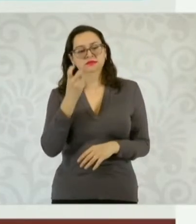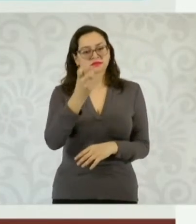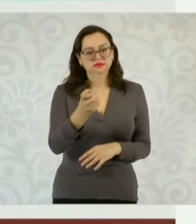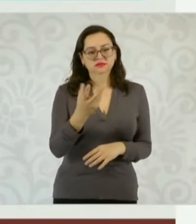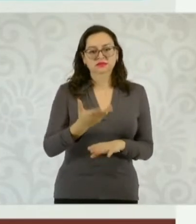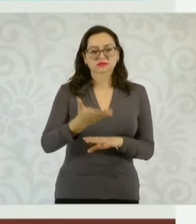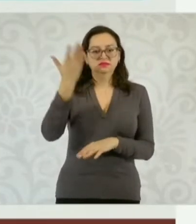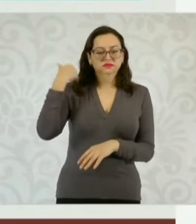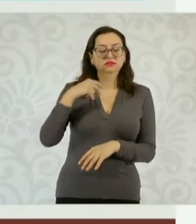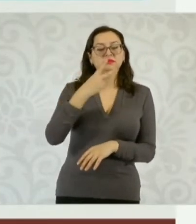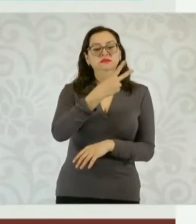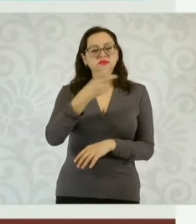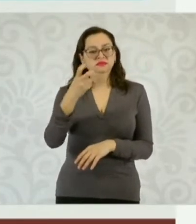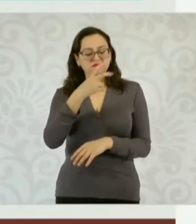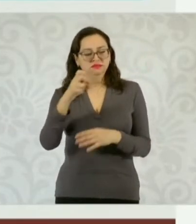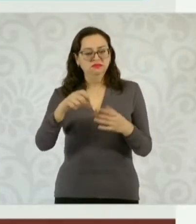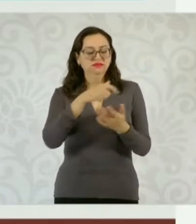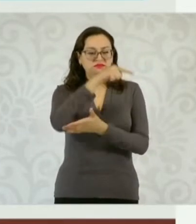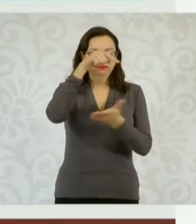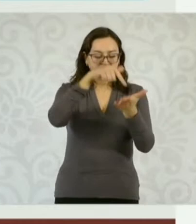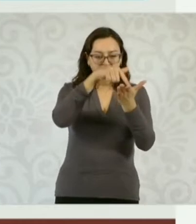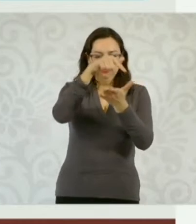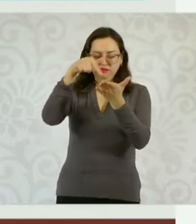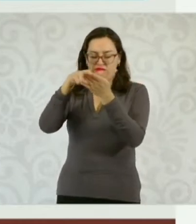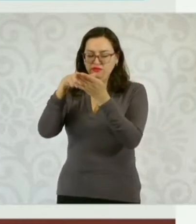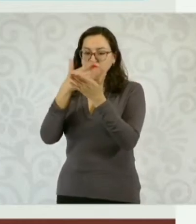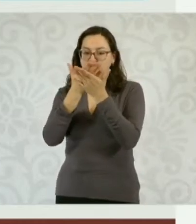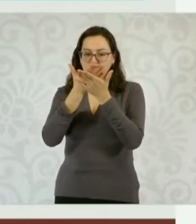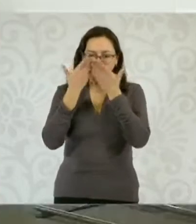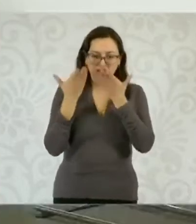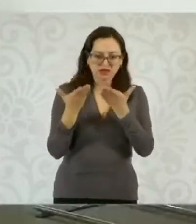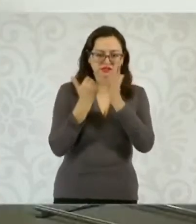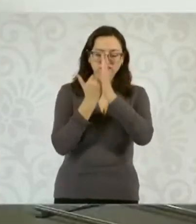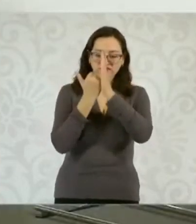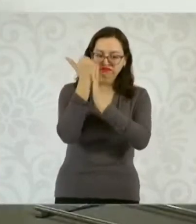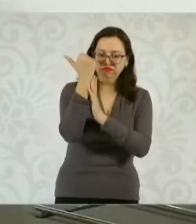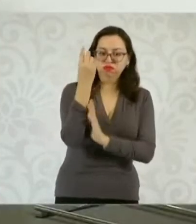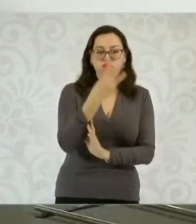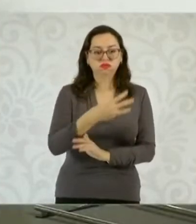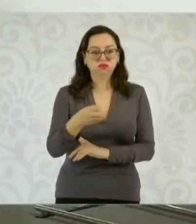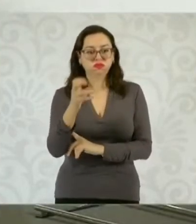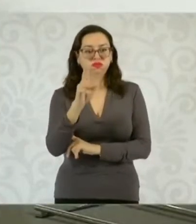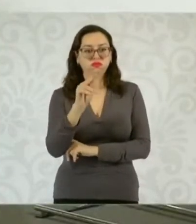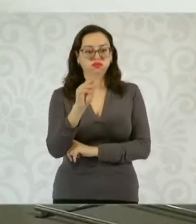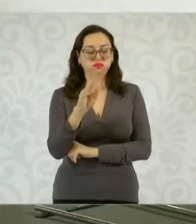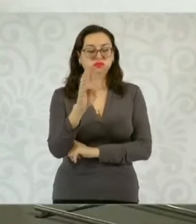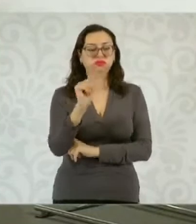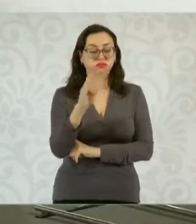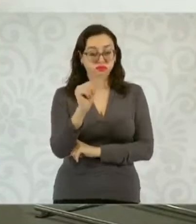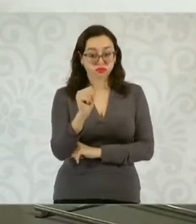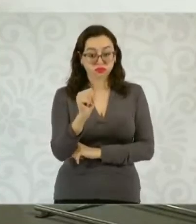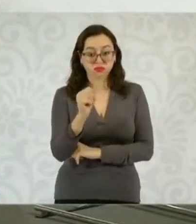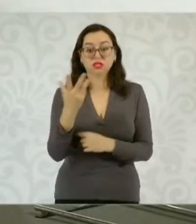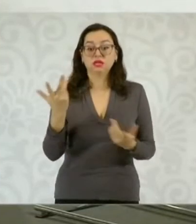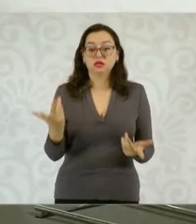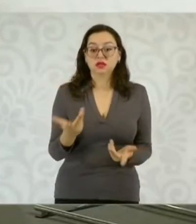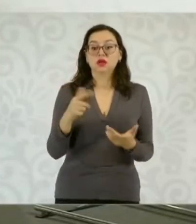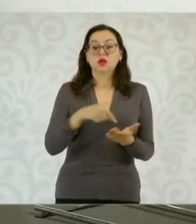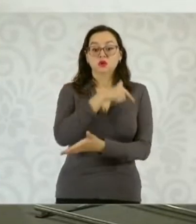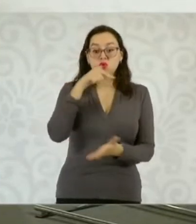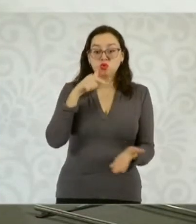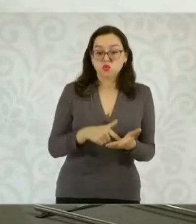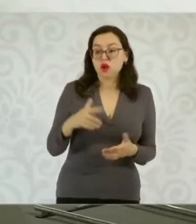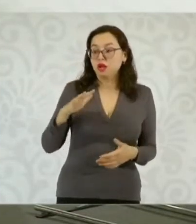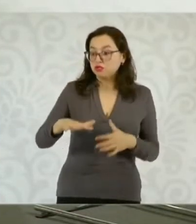a 389 sedes. Eso también significó crecer la formación en hospitales de zona, hospitales